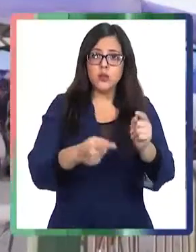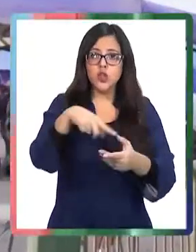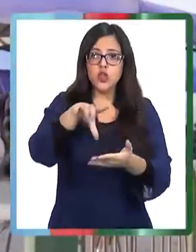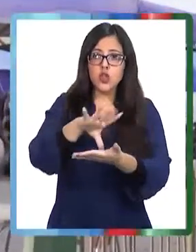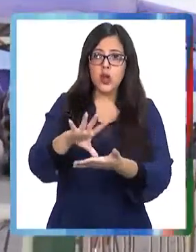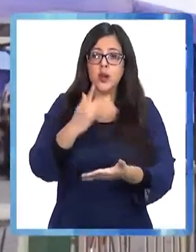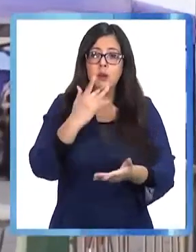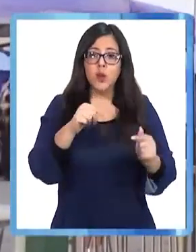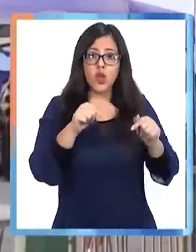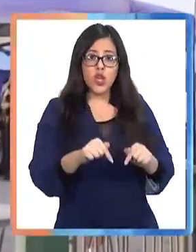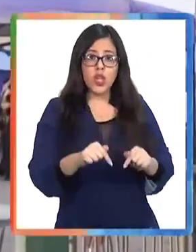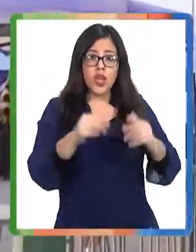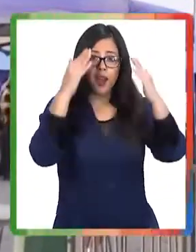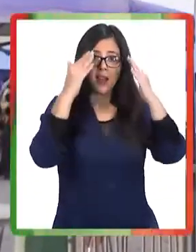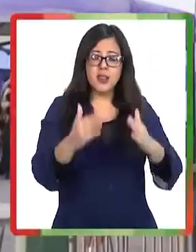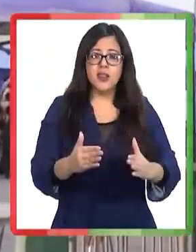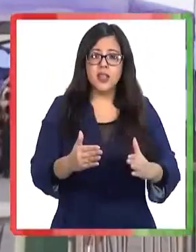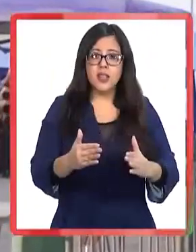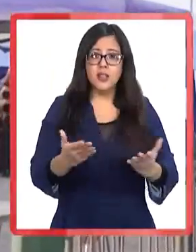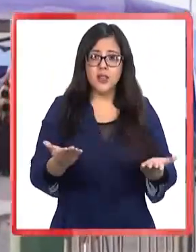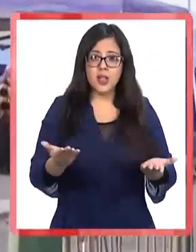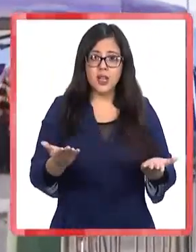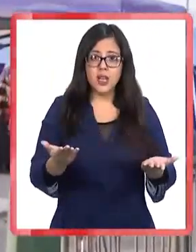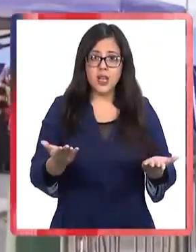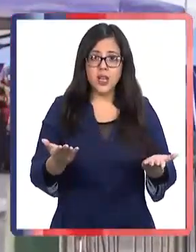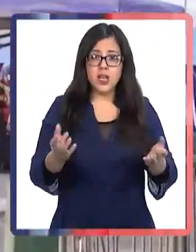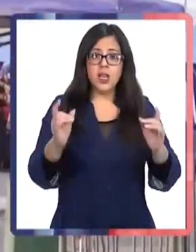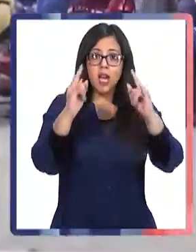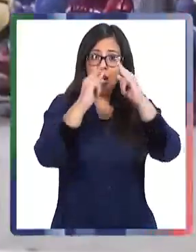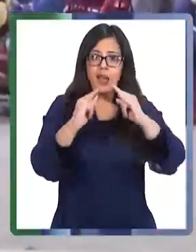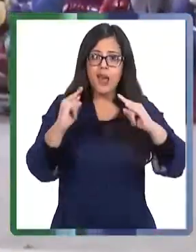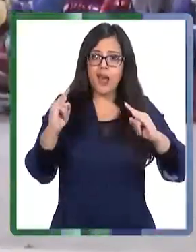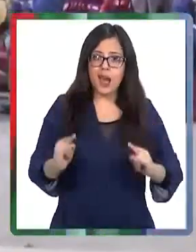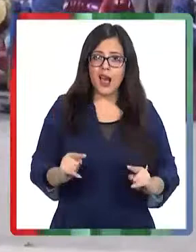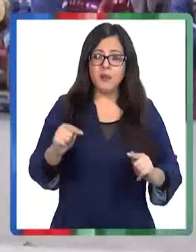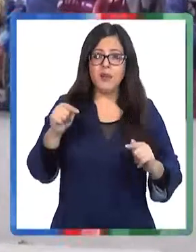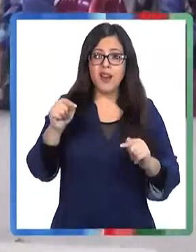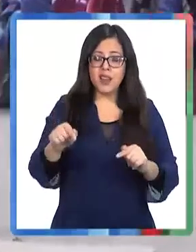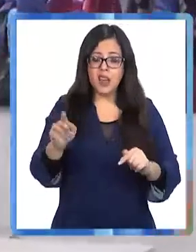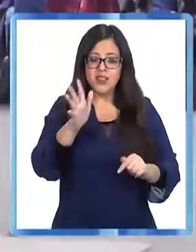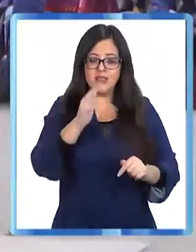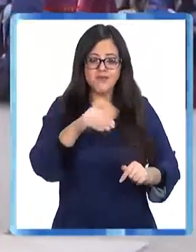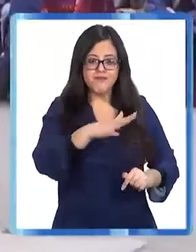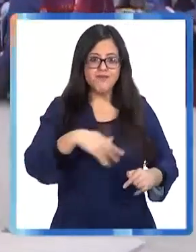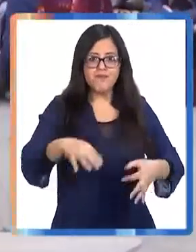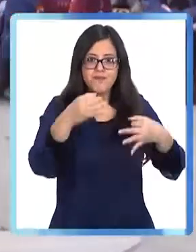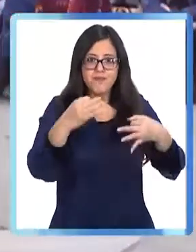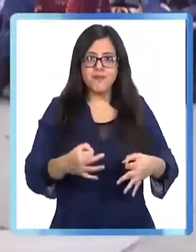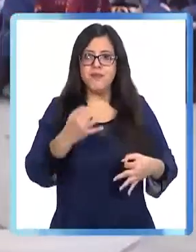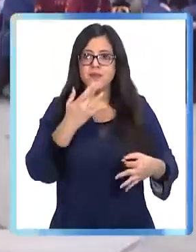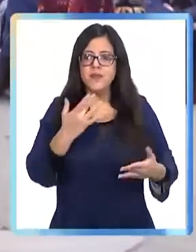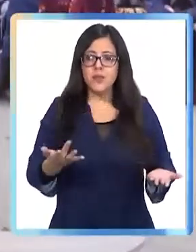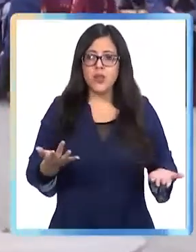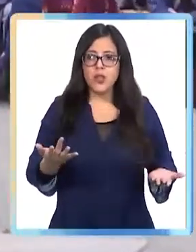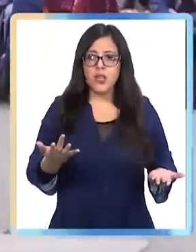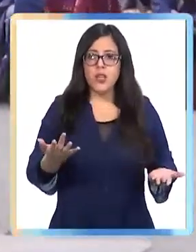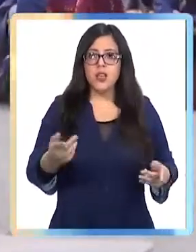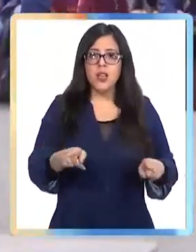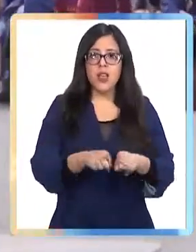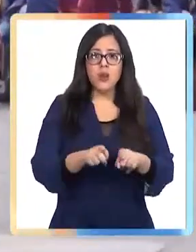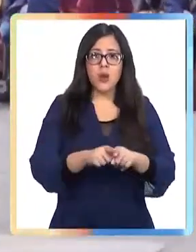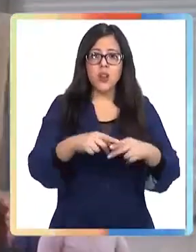de migrantes, ya que hoy día estamos atendiendo en una carpa que no reúne las condiciones, ya que constantemente